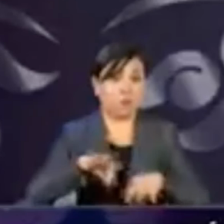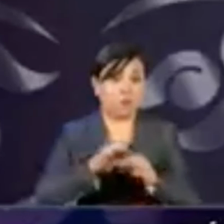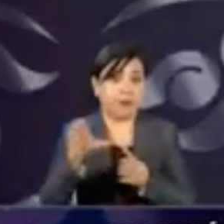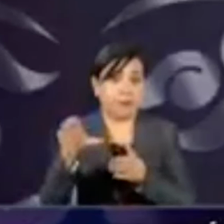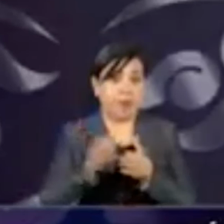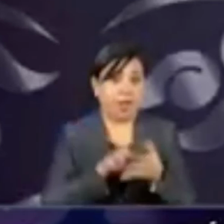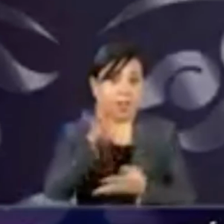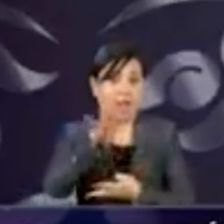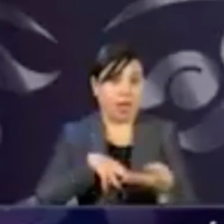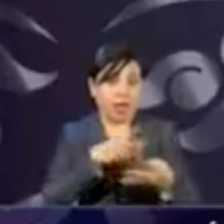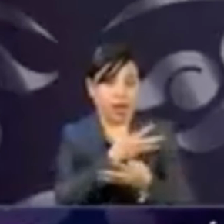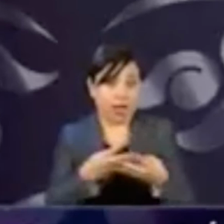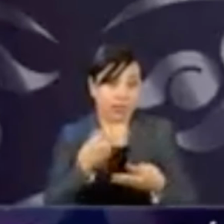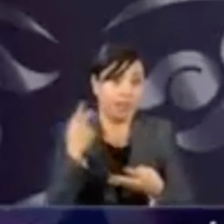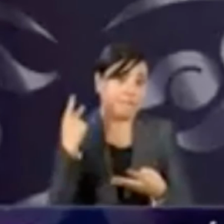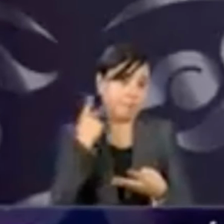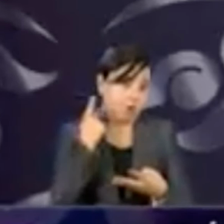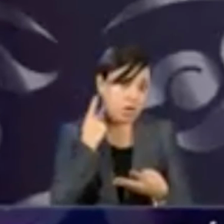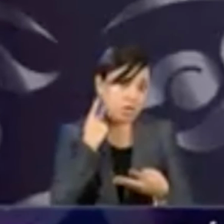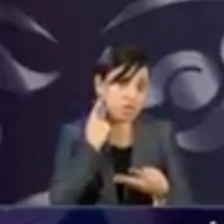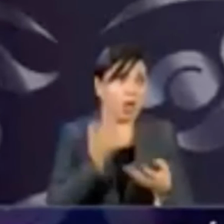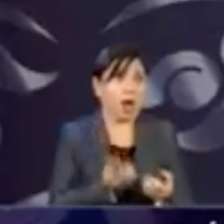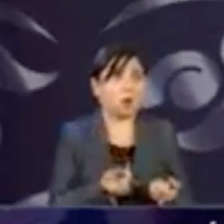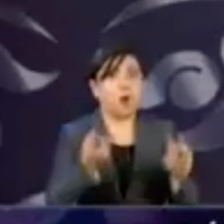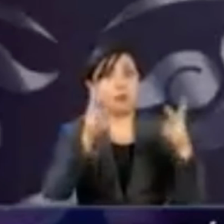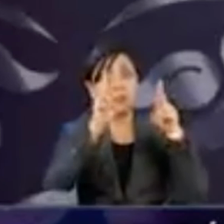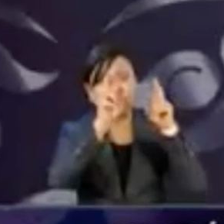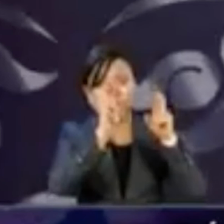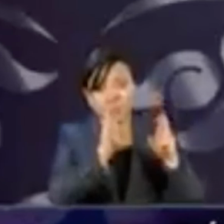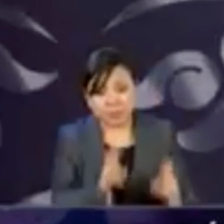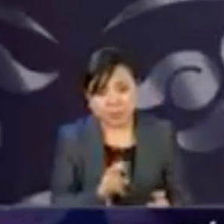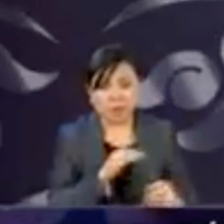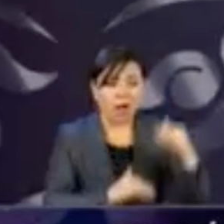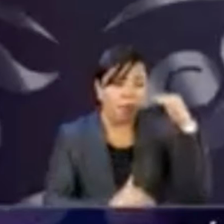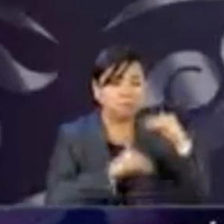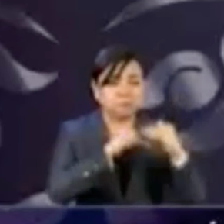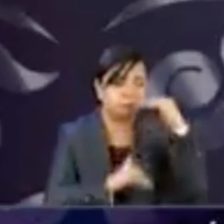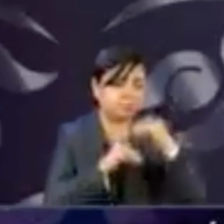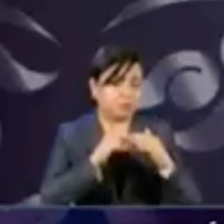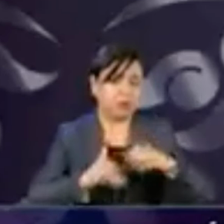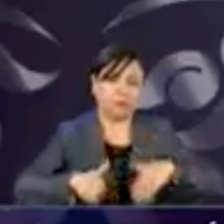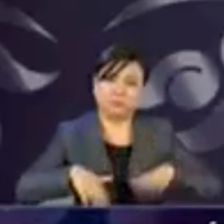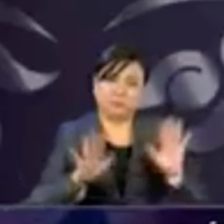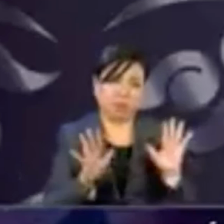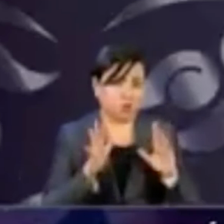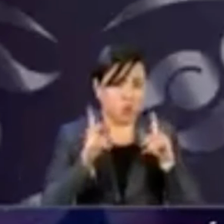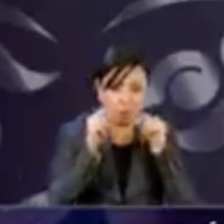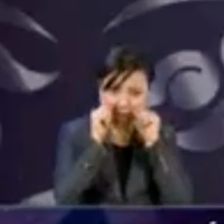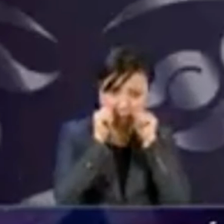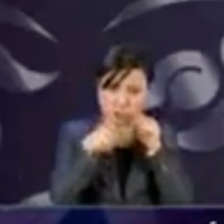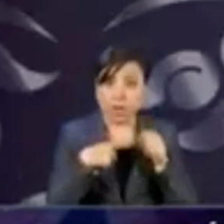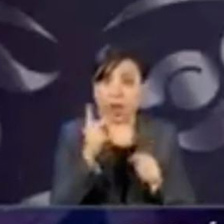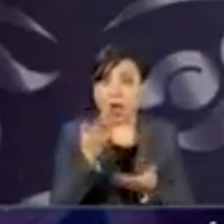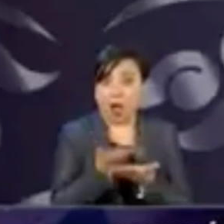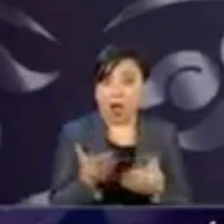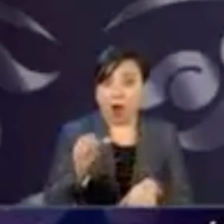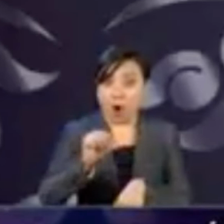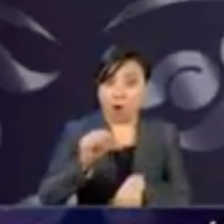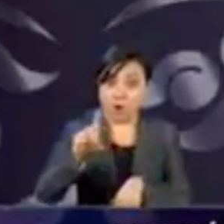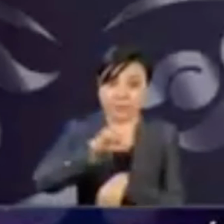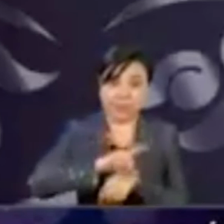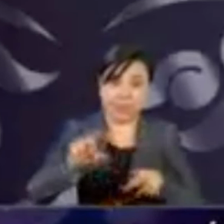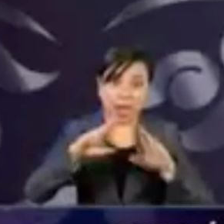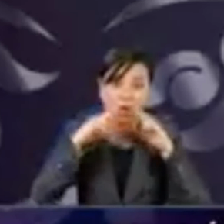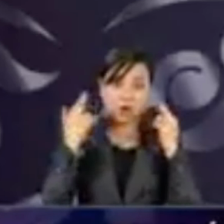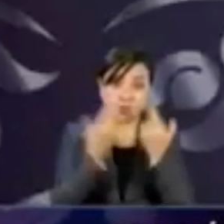restringen ahí el número de temas esto pasará a la historia de esta sesión por una sesión que se recordara